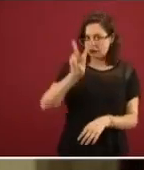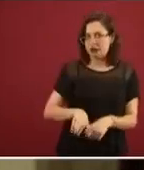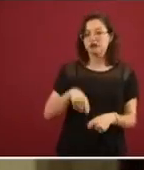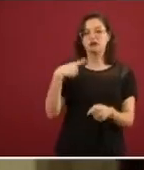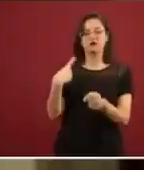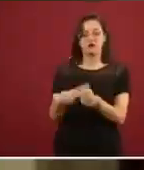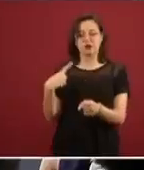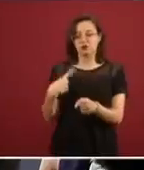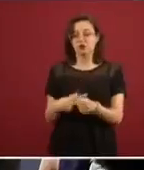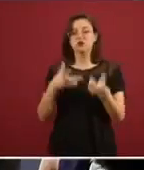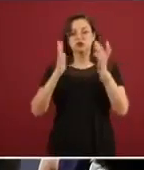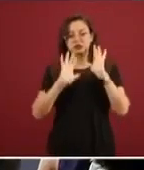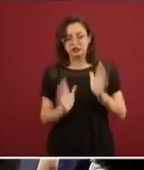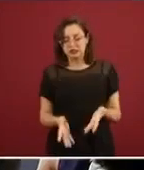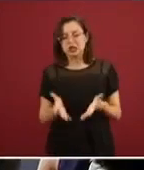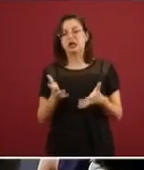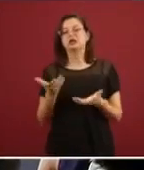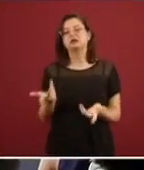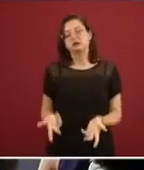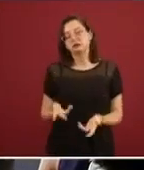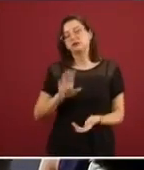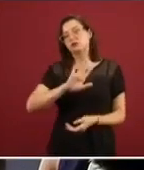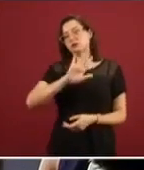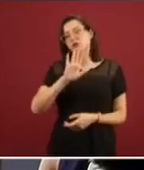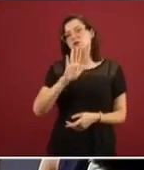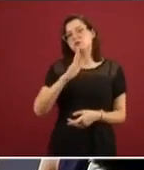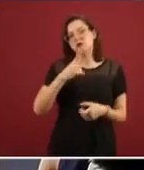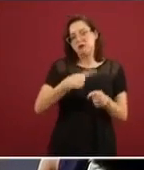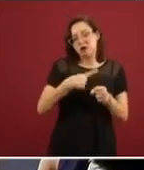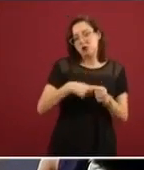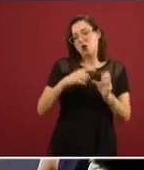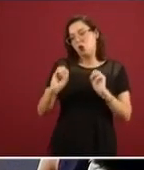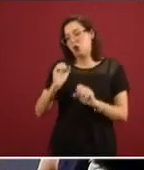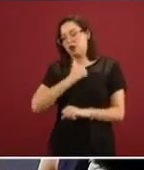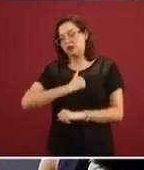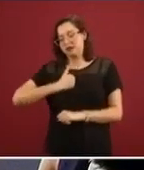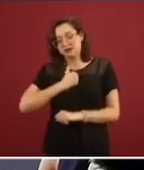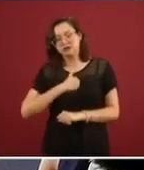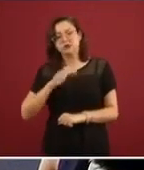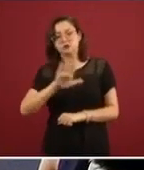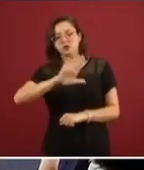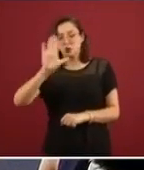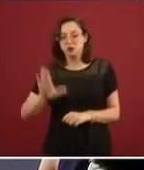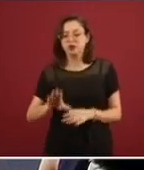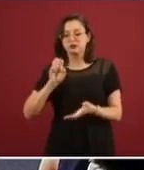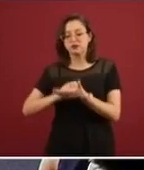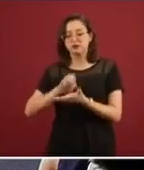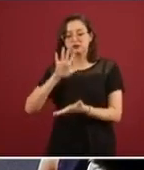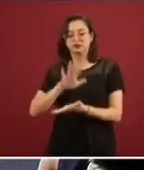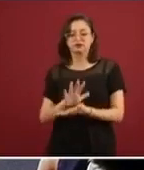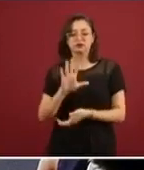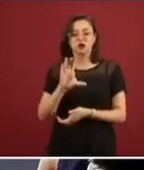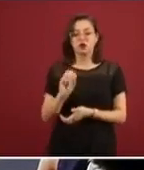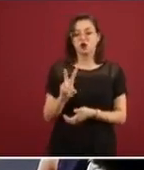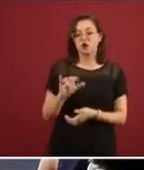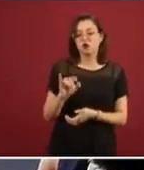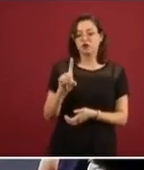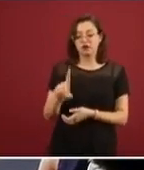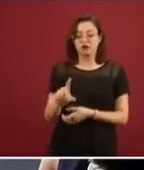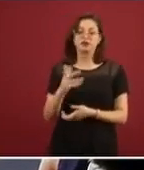aquellas personas o lamentables defunciones que tienen ya registrada en la plataforma el resultado